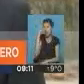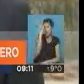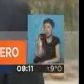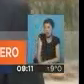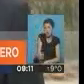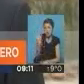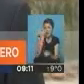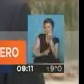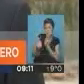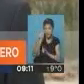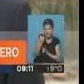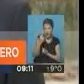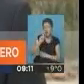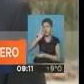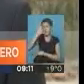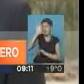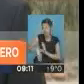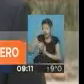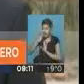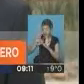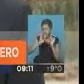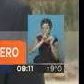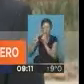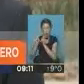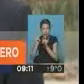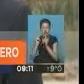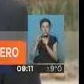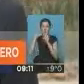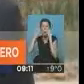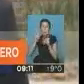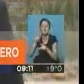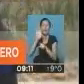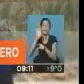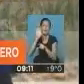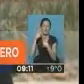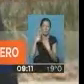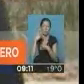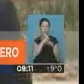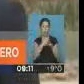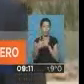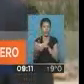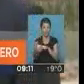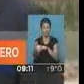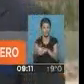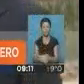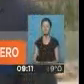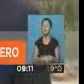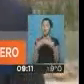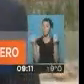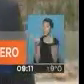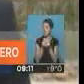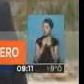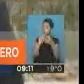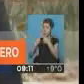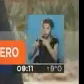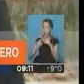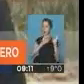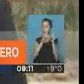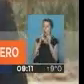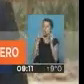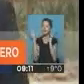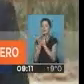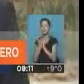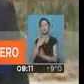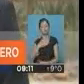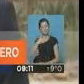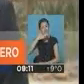chicos con misma identidad territorial. Hay mucha interactividad entre los jóvenes, entre los estudiantes, porque tenemos entendido que los chicos de